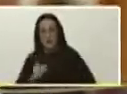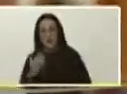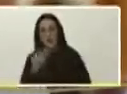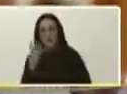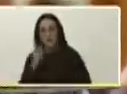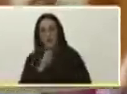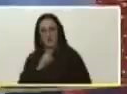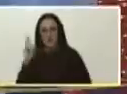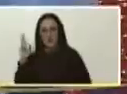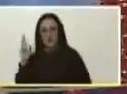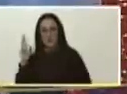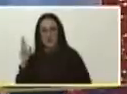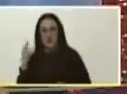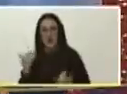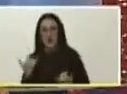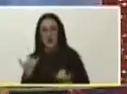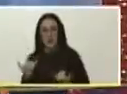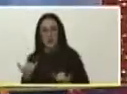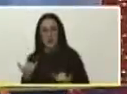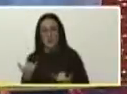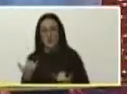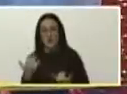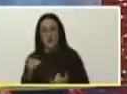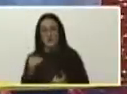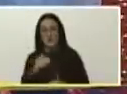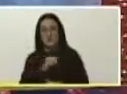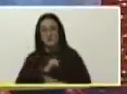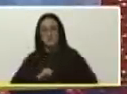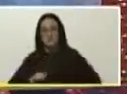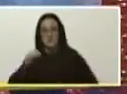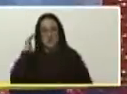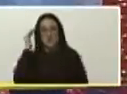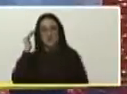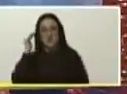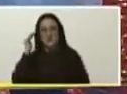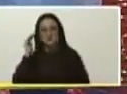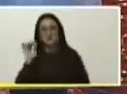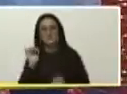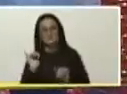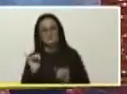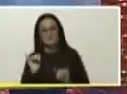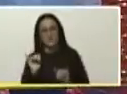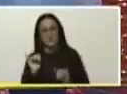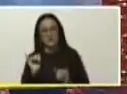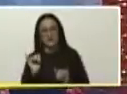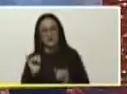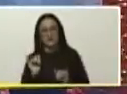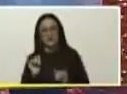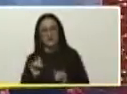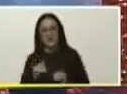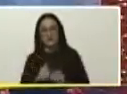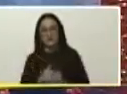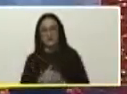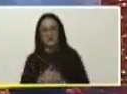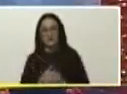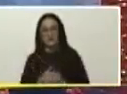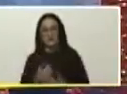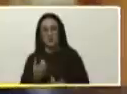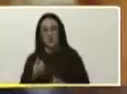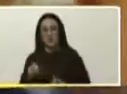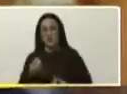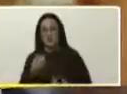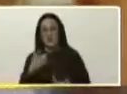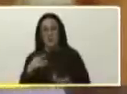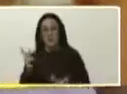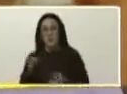República. Uh-huh. Ahora tenemos una cívico-militar que fue precisamente la que nos prestaron para poder